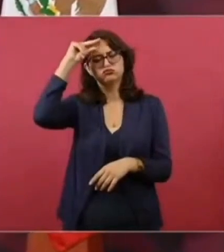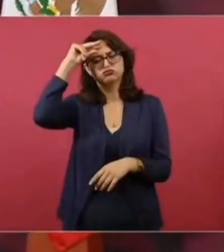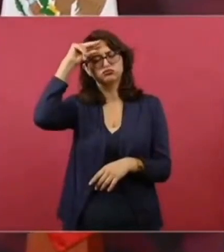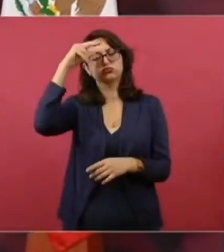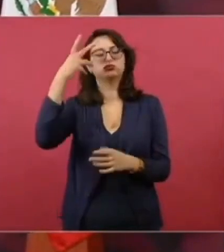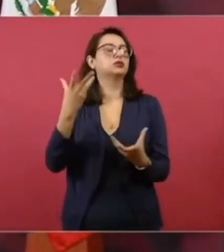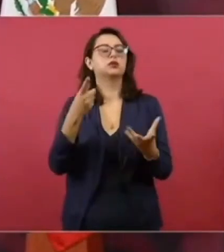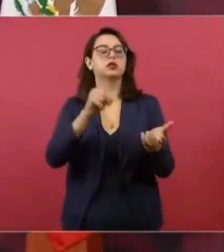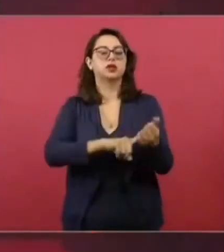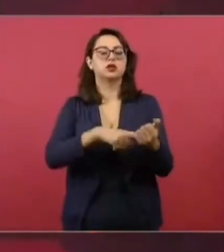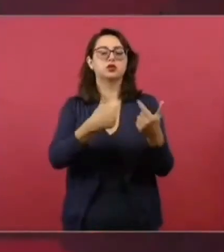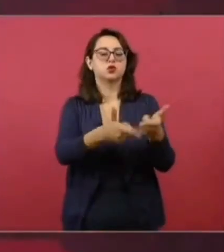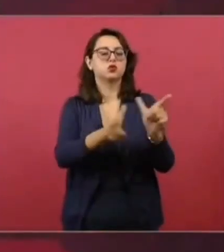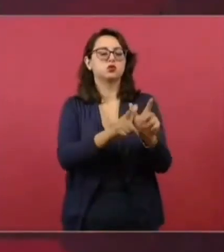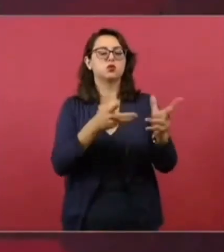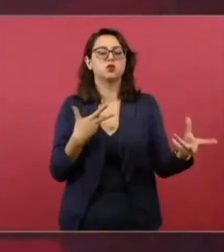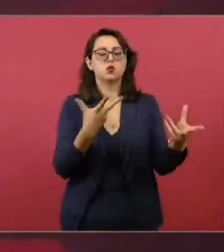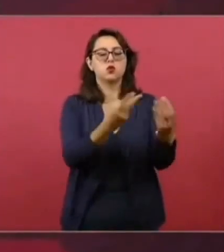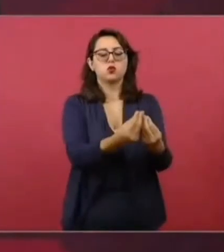acomodaticios, ¿no?